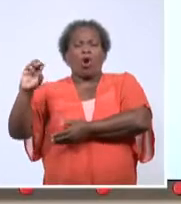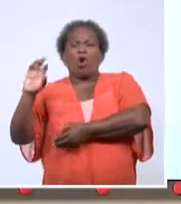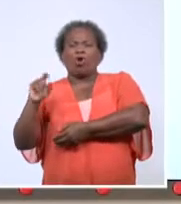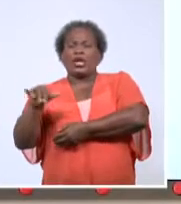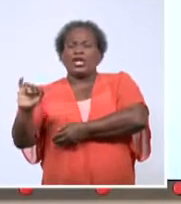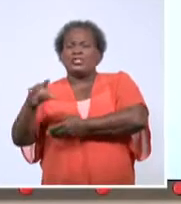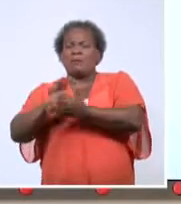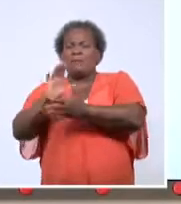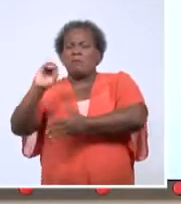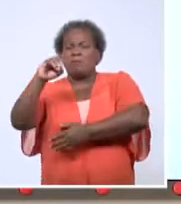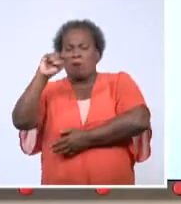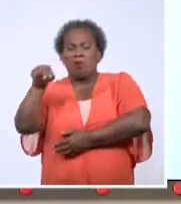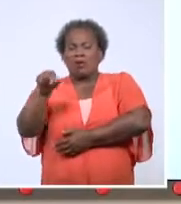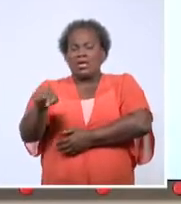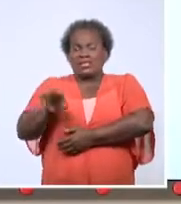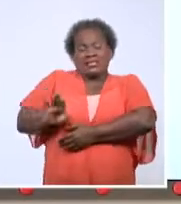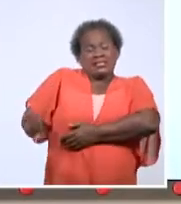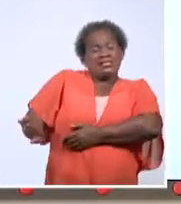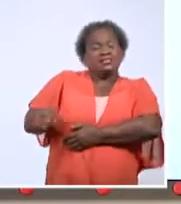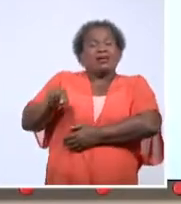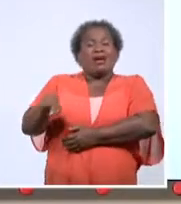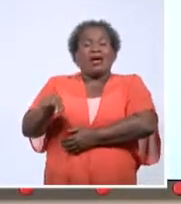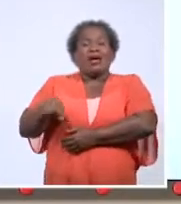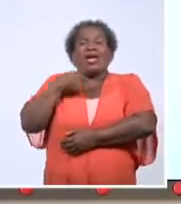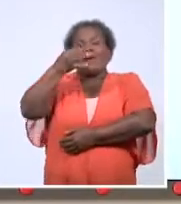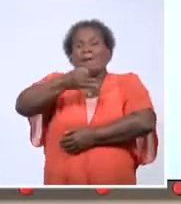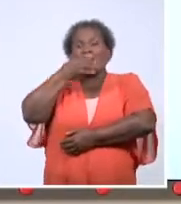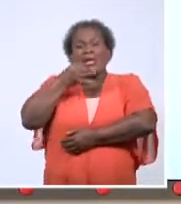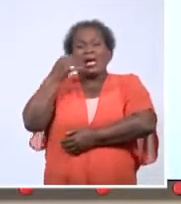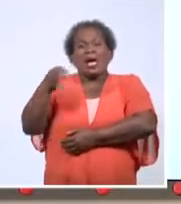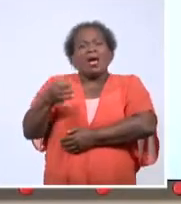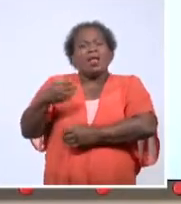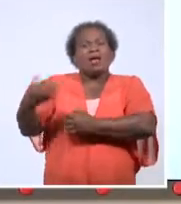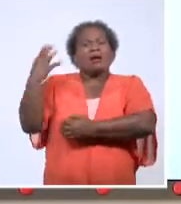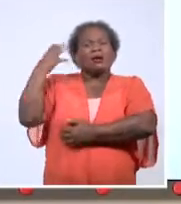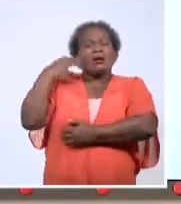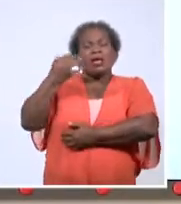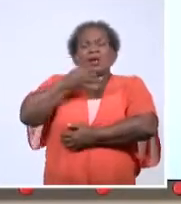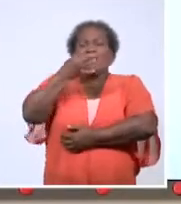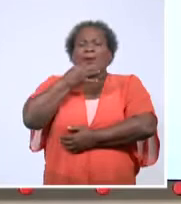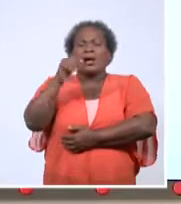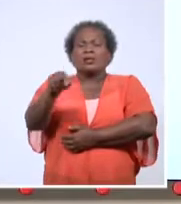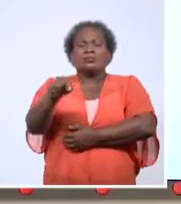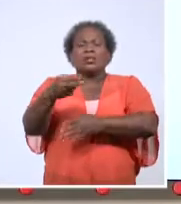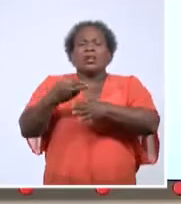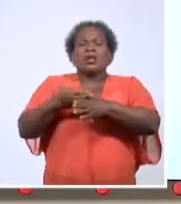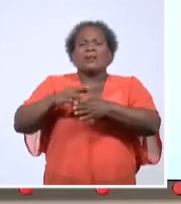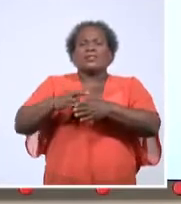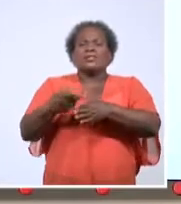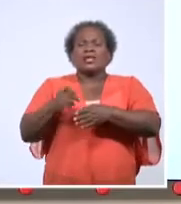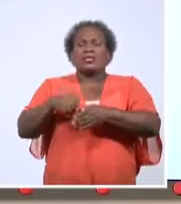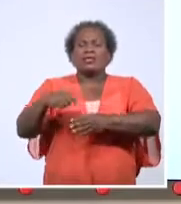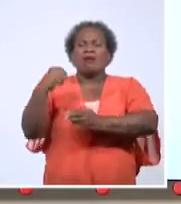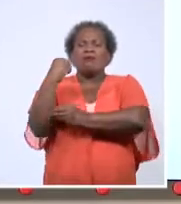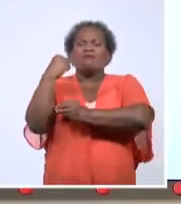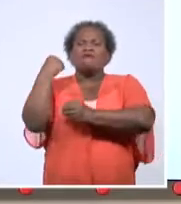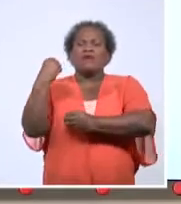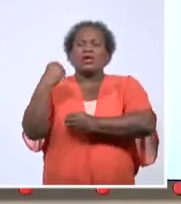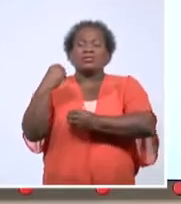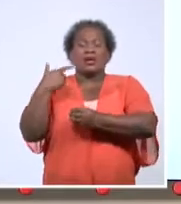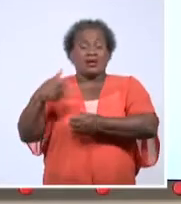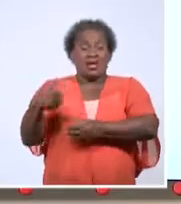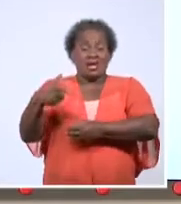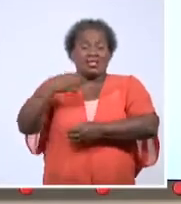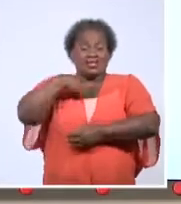antipatía tal vez se explica desde las propias críticas que le han hecho, quienes lo retratan como un representante de las fuerzas políticas que gobernaron